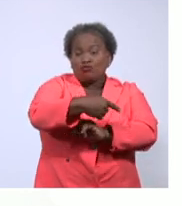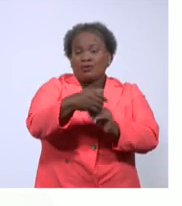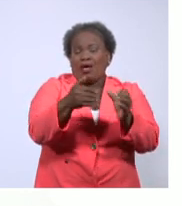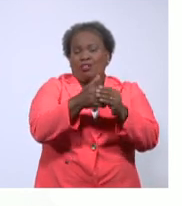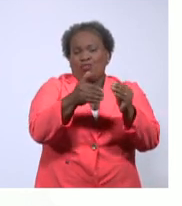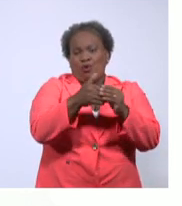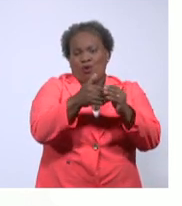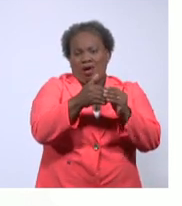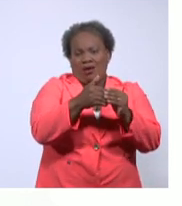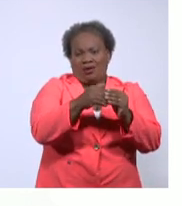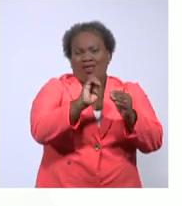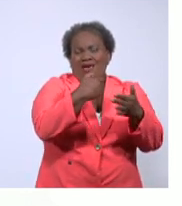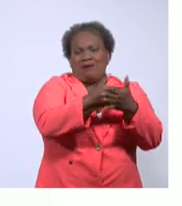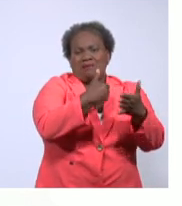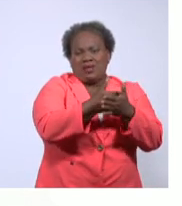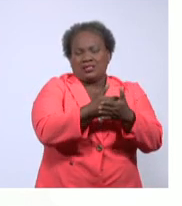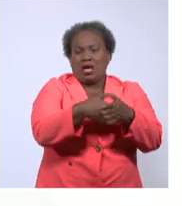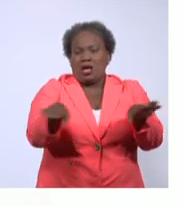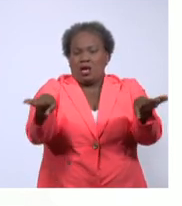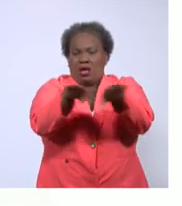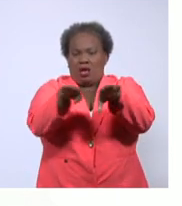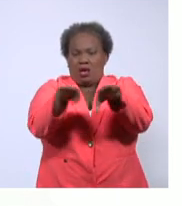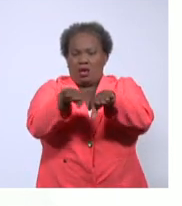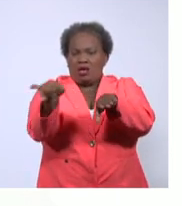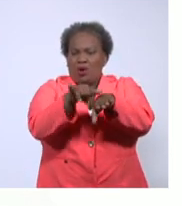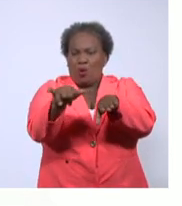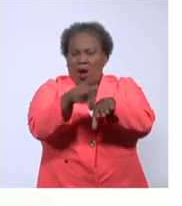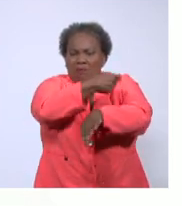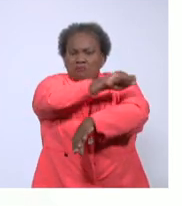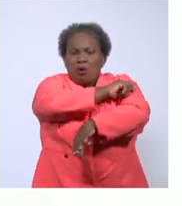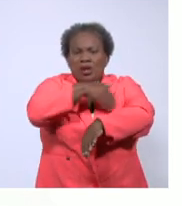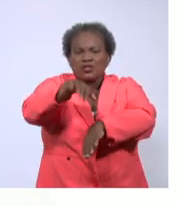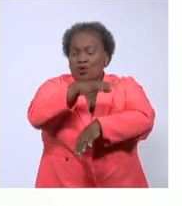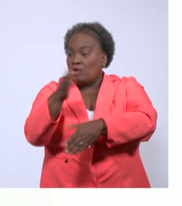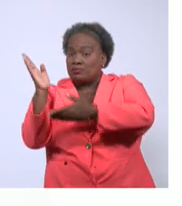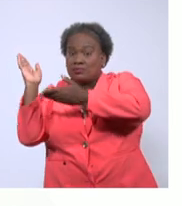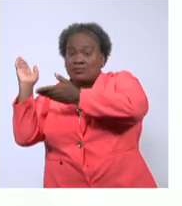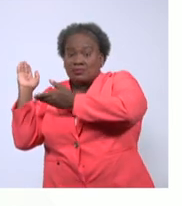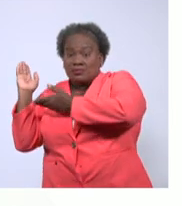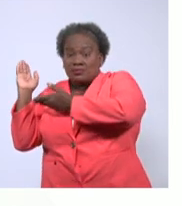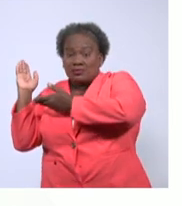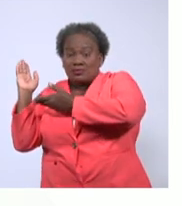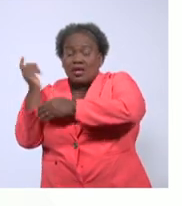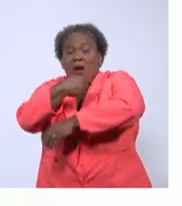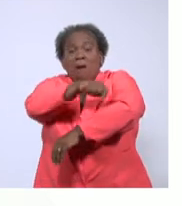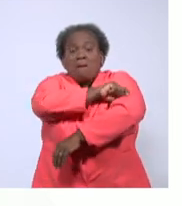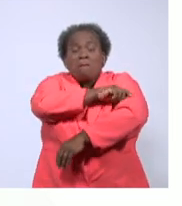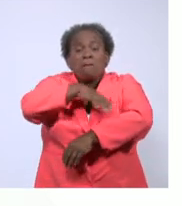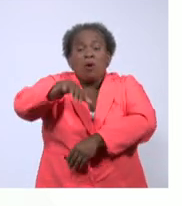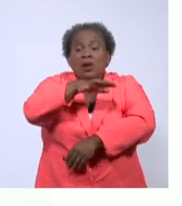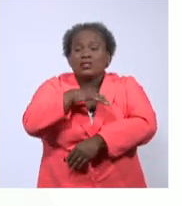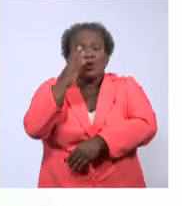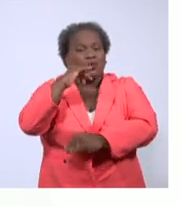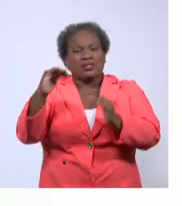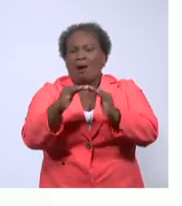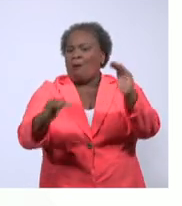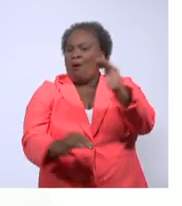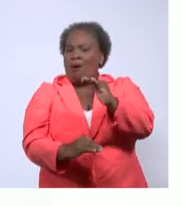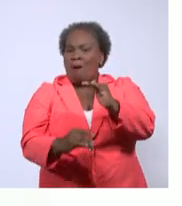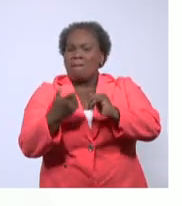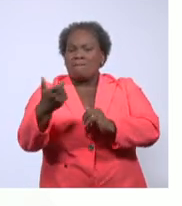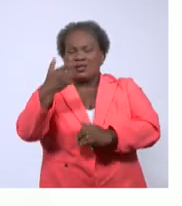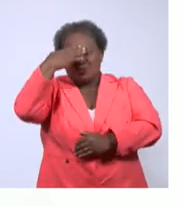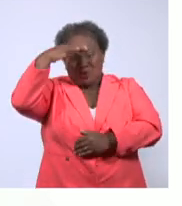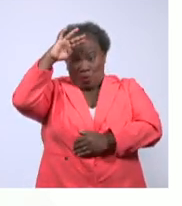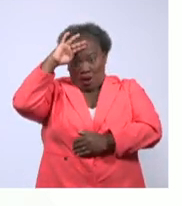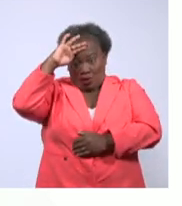y dejándolo igual en el sector de la población. Es decir, el sector de la población no le estamos devaluando el peso cubano. En el